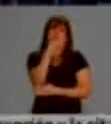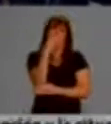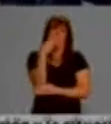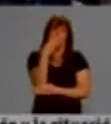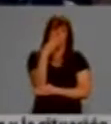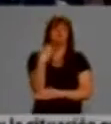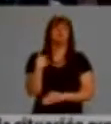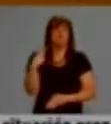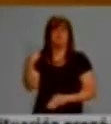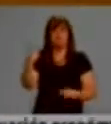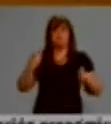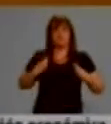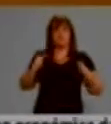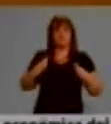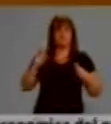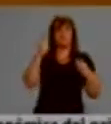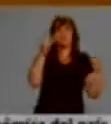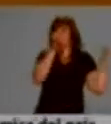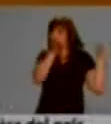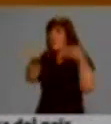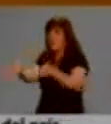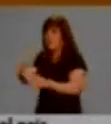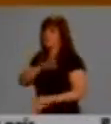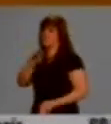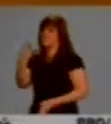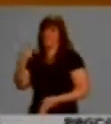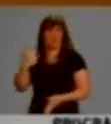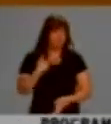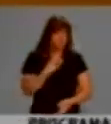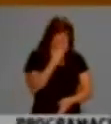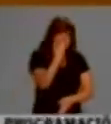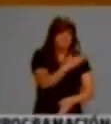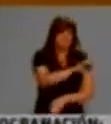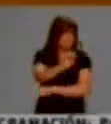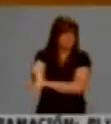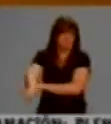Vive usted bastante más pendiente de él que yo.